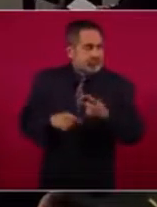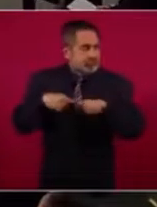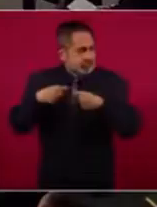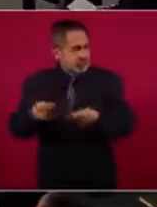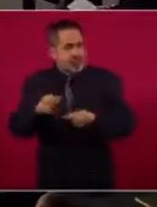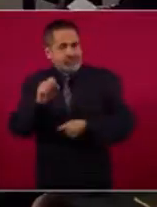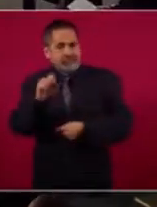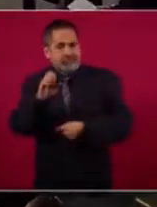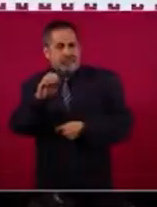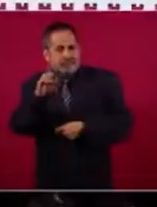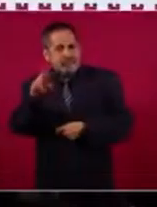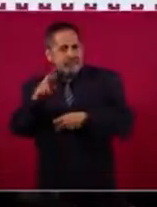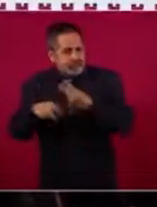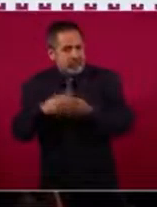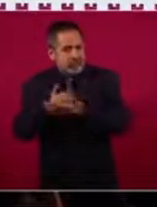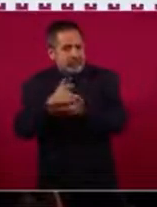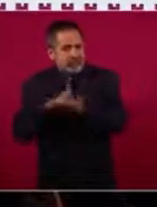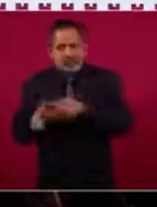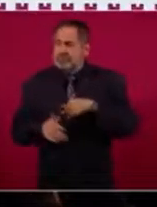Defensa.